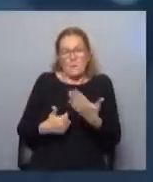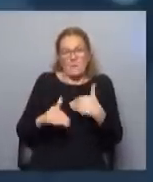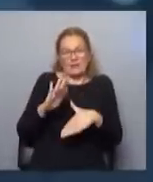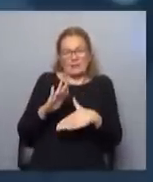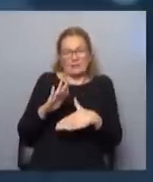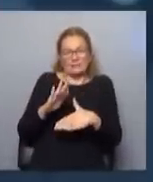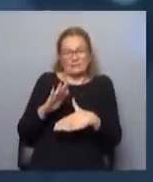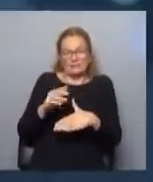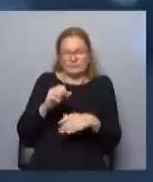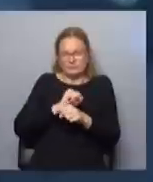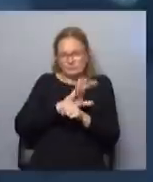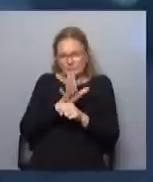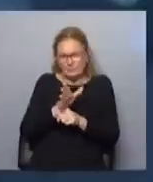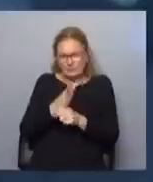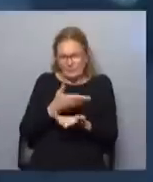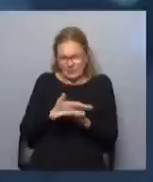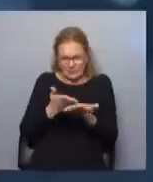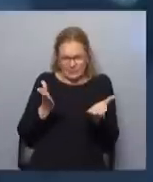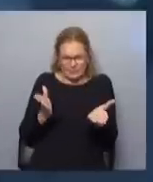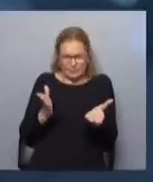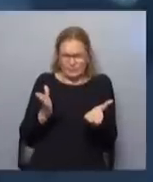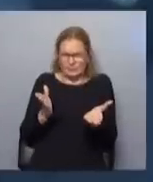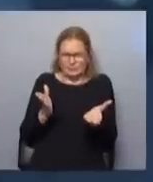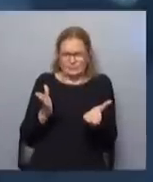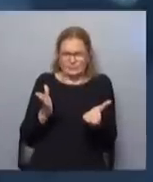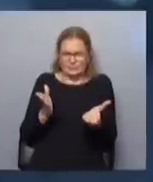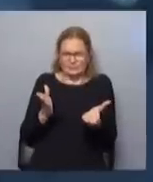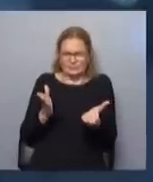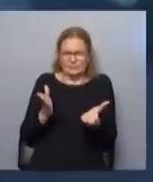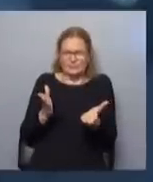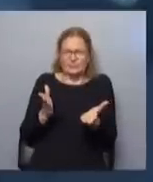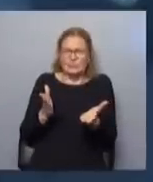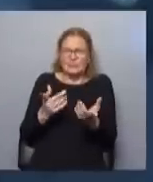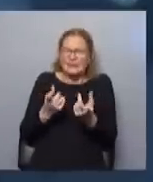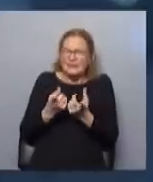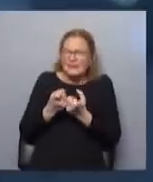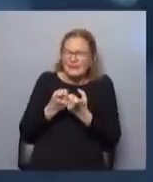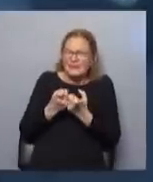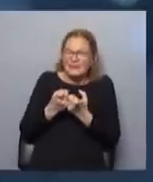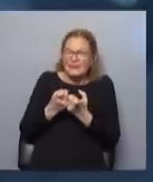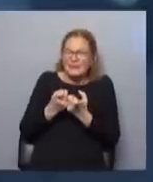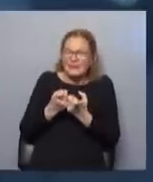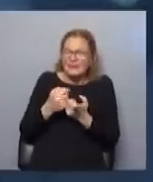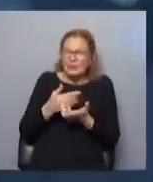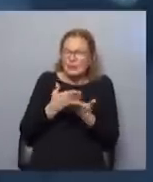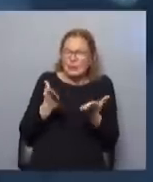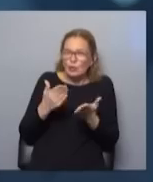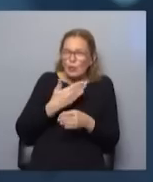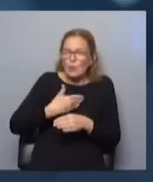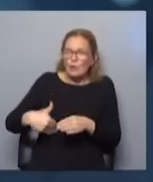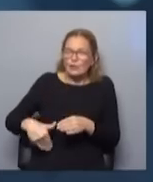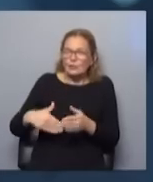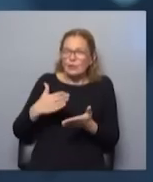en el escenario de la pandemia nos nos mostró la necesidad que había de que nosotros como gobierno departamental